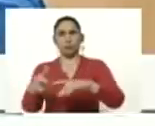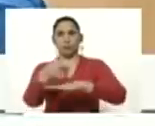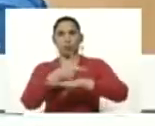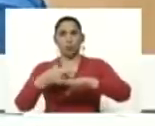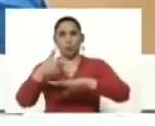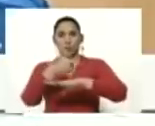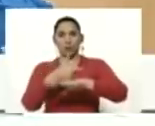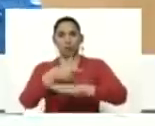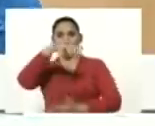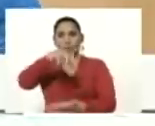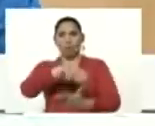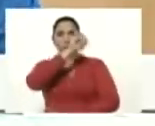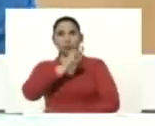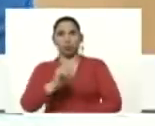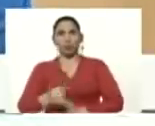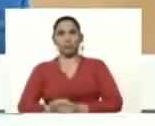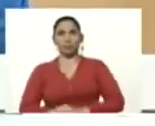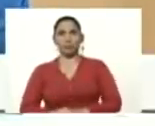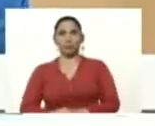gobernador